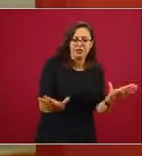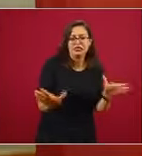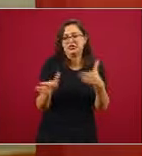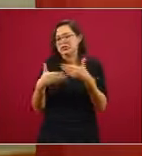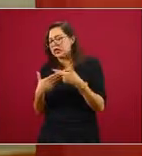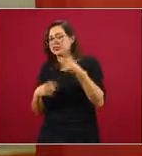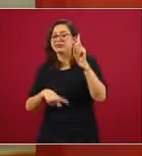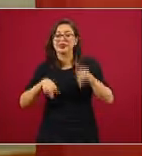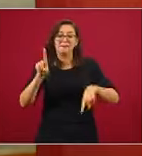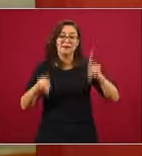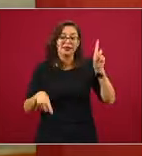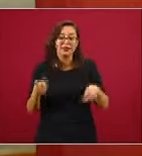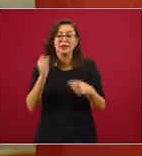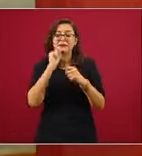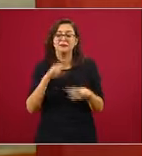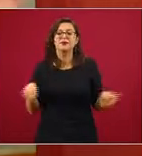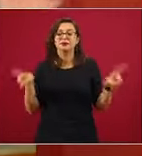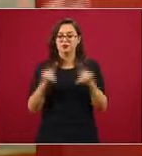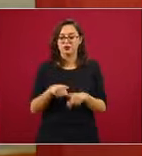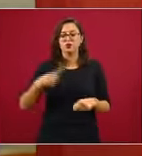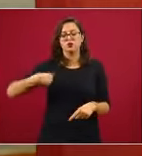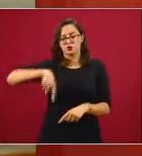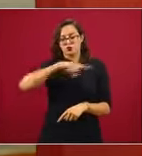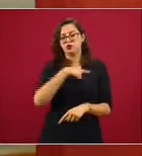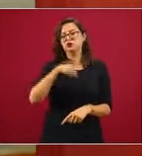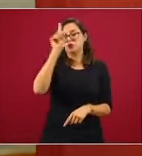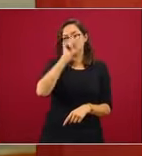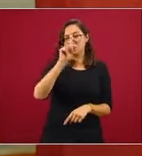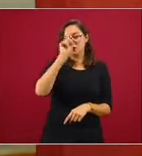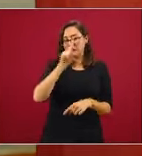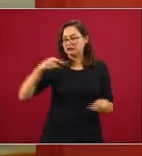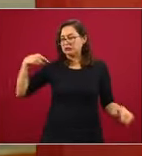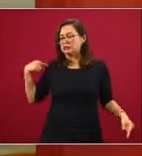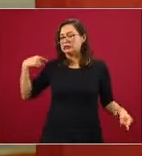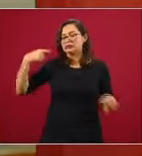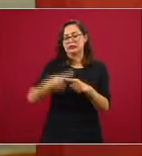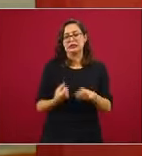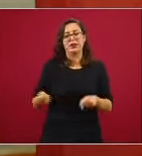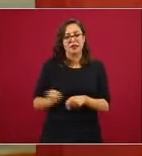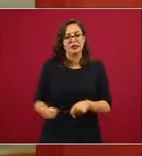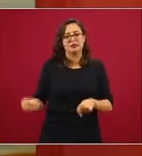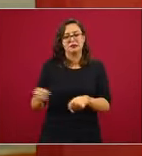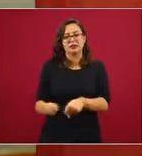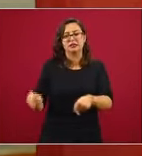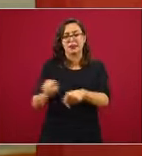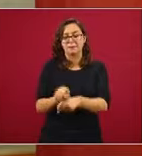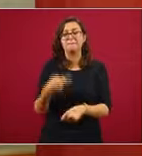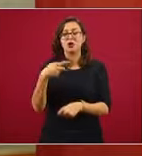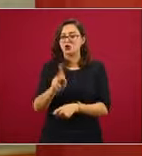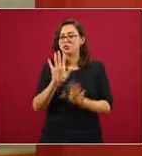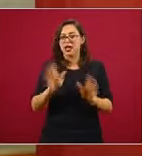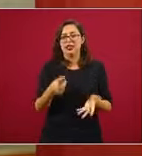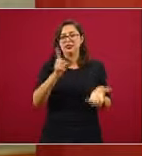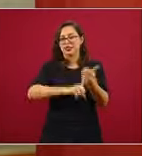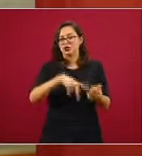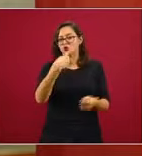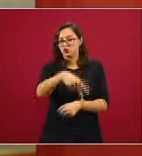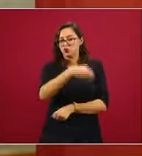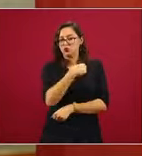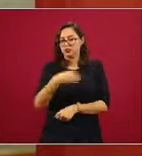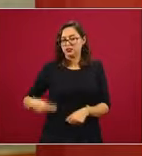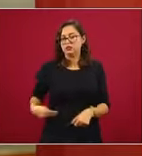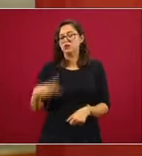de acuerdo también a las recomendaciones que hemos hecho durante varias semanas, pero ya territorializado en sus municipios,